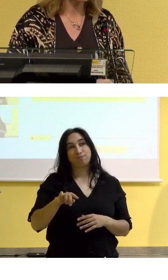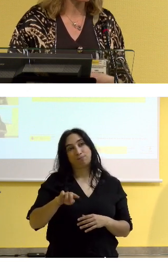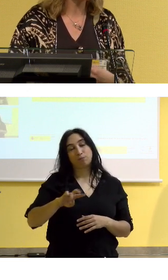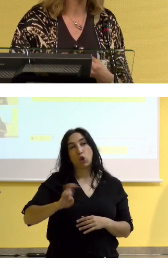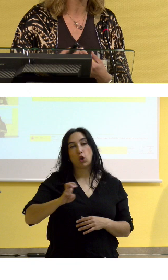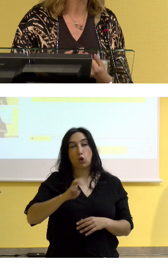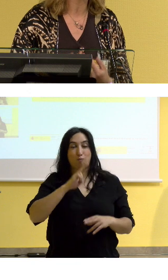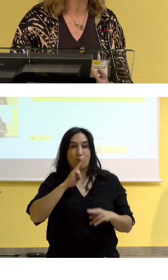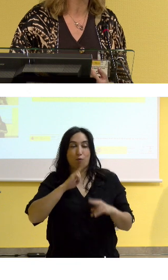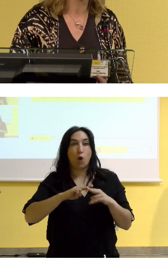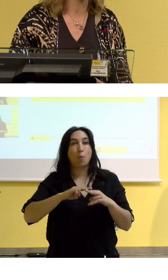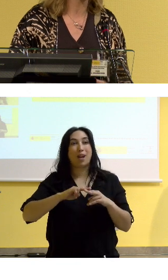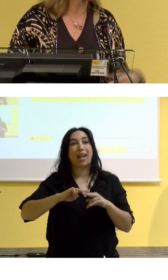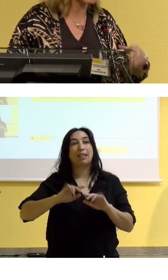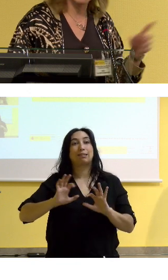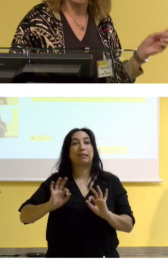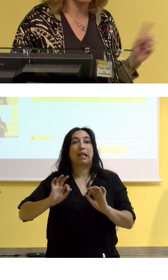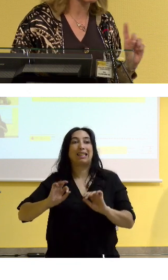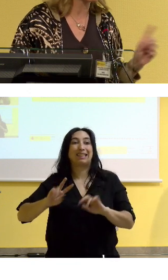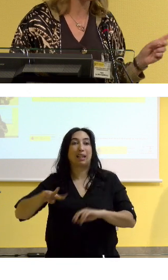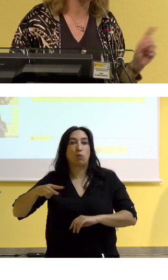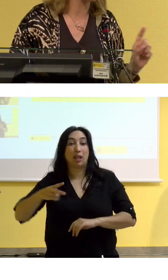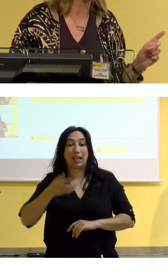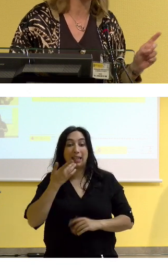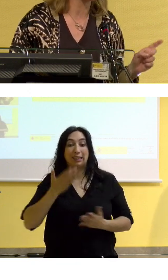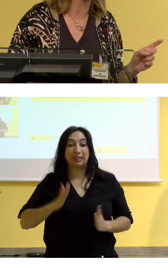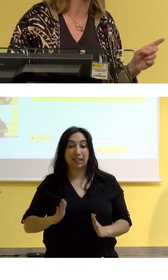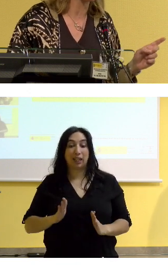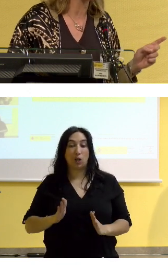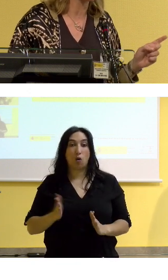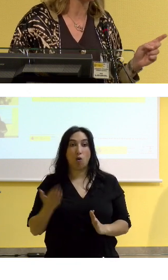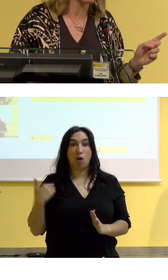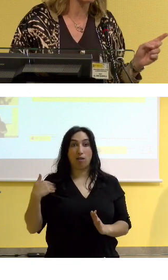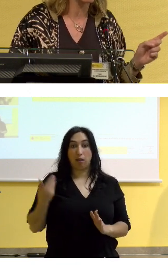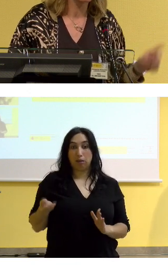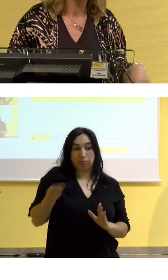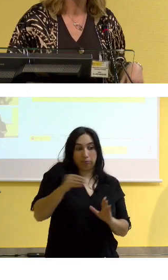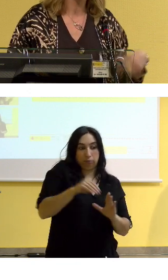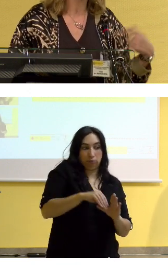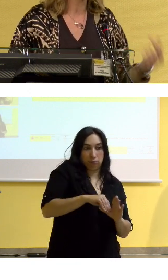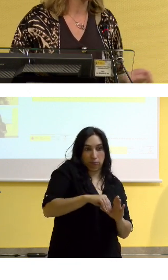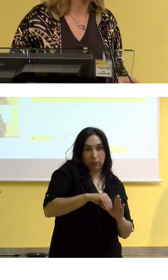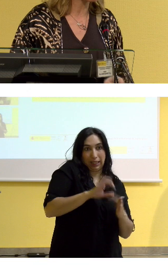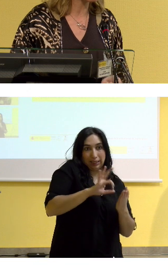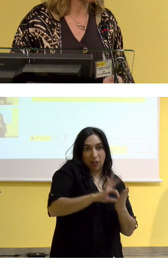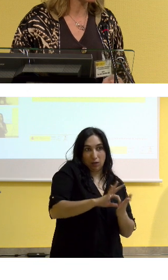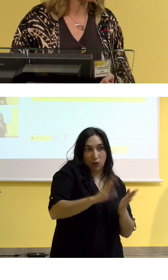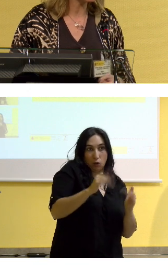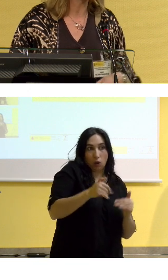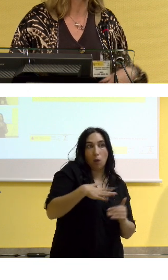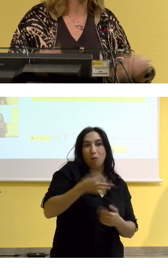o sea, si alguien tiene un hijo previo que antes no estaba incluido dentro de la cartera de servicios, se